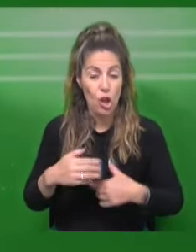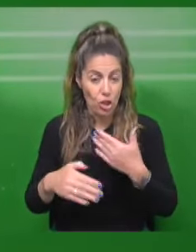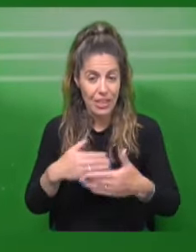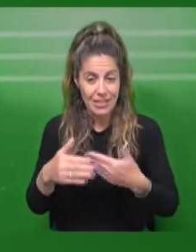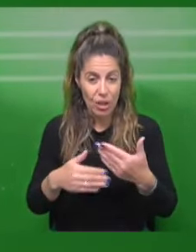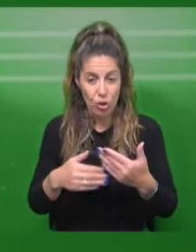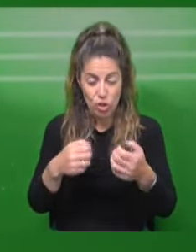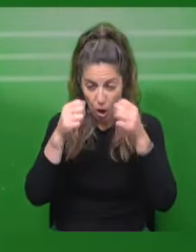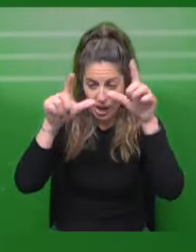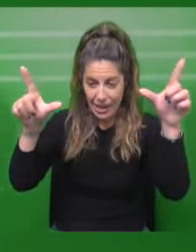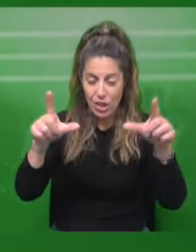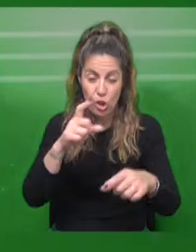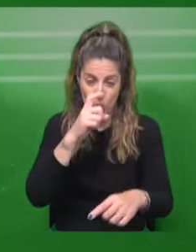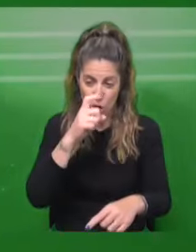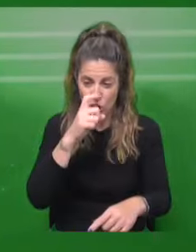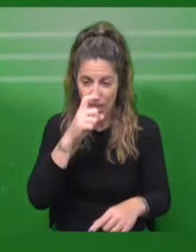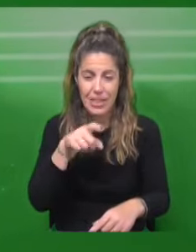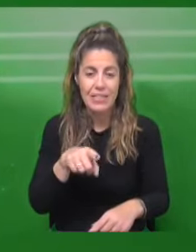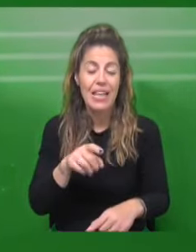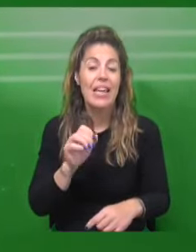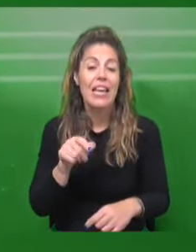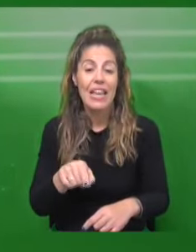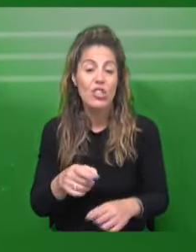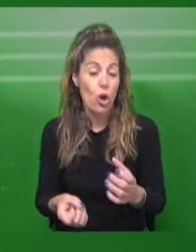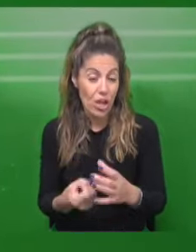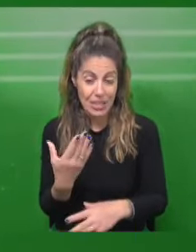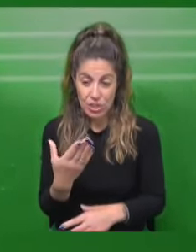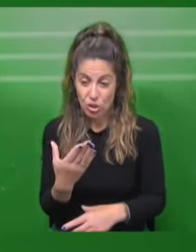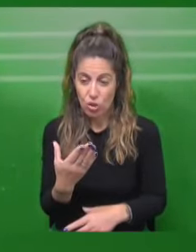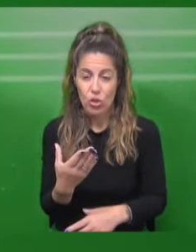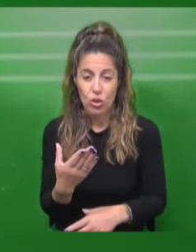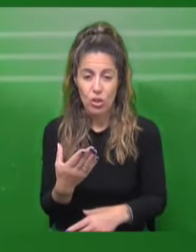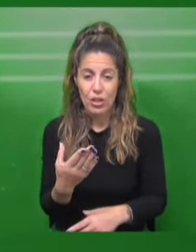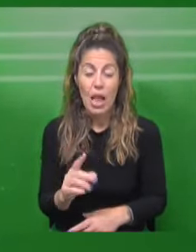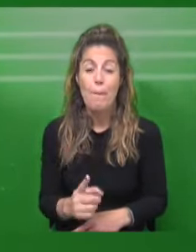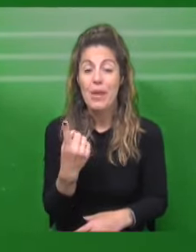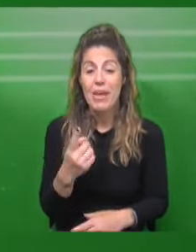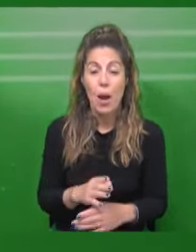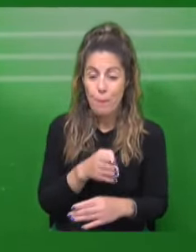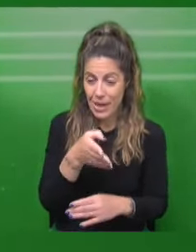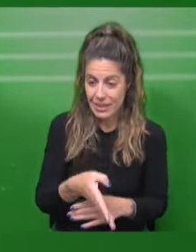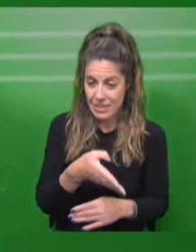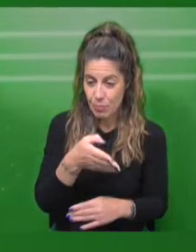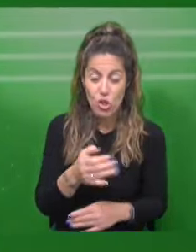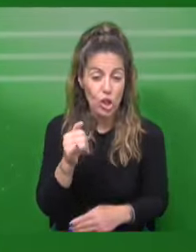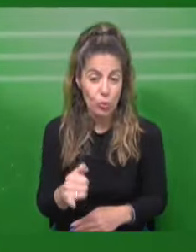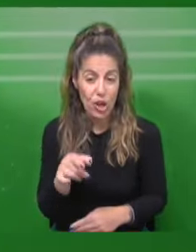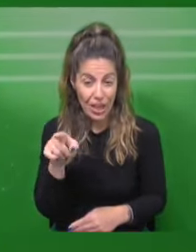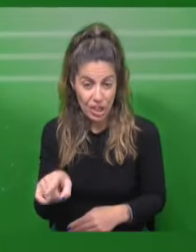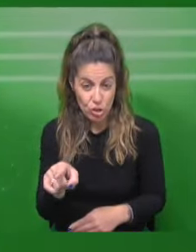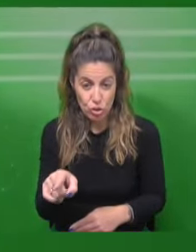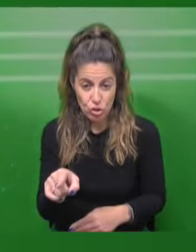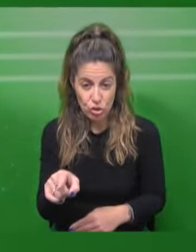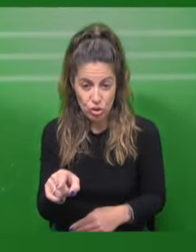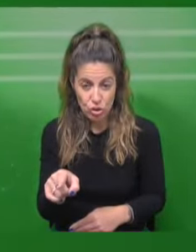provincia de Buenos Aires Eh Esto nació de la primera participación que tuvieron ellos en